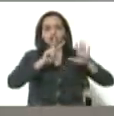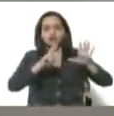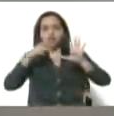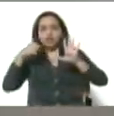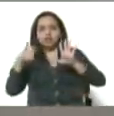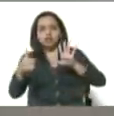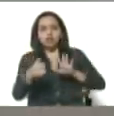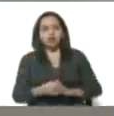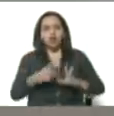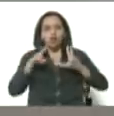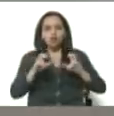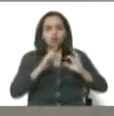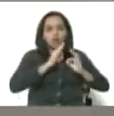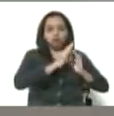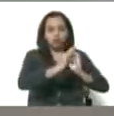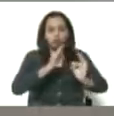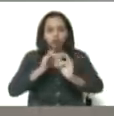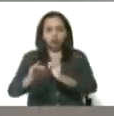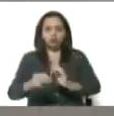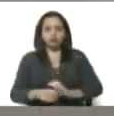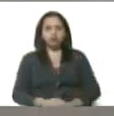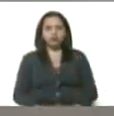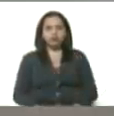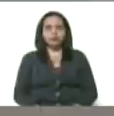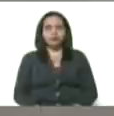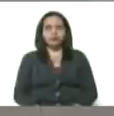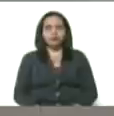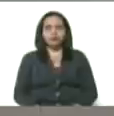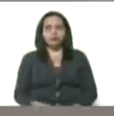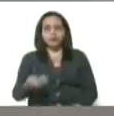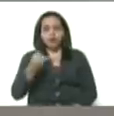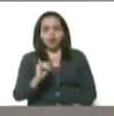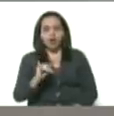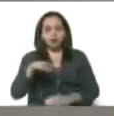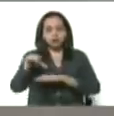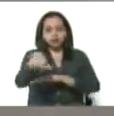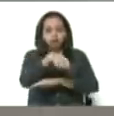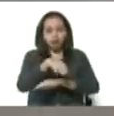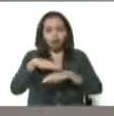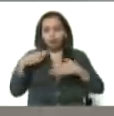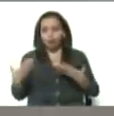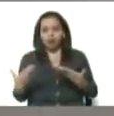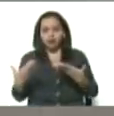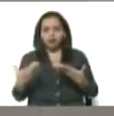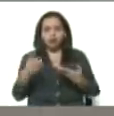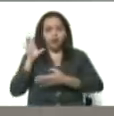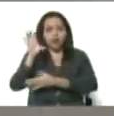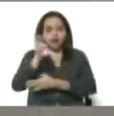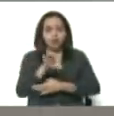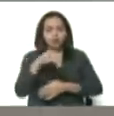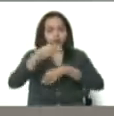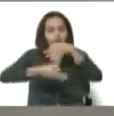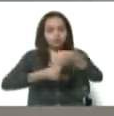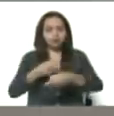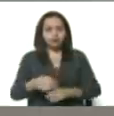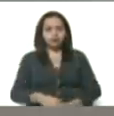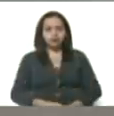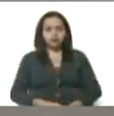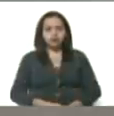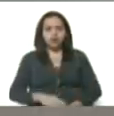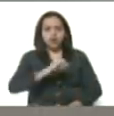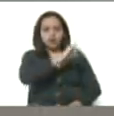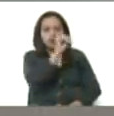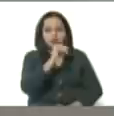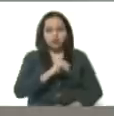276 nuevos casos que están distribuidos en los siguientes estados, como voy a mencionar. En el estado